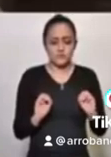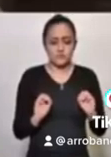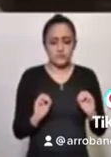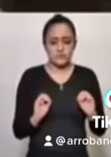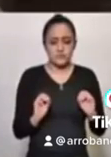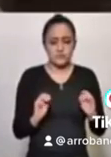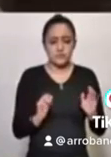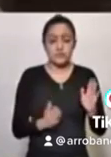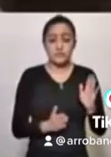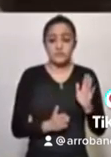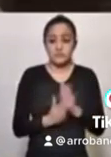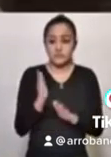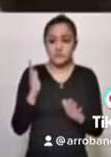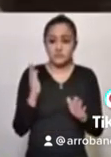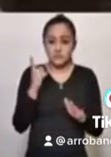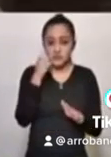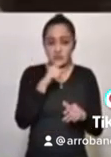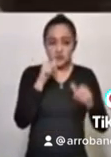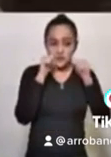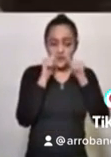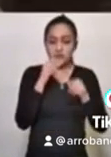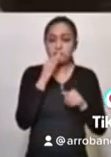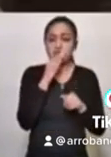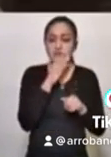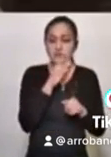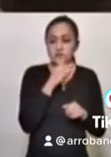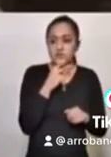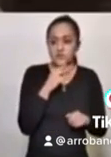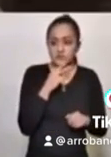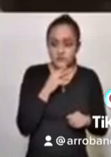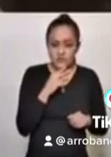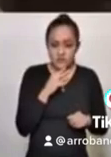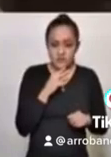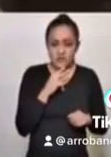a atender fiestas navideñas.